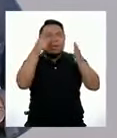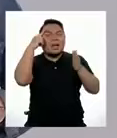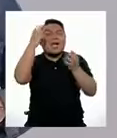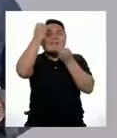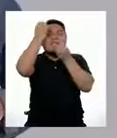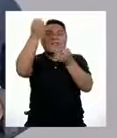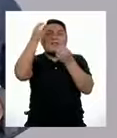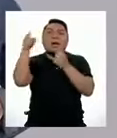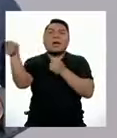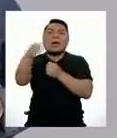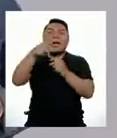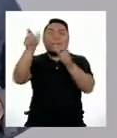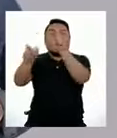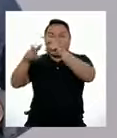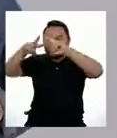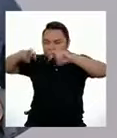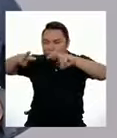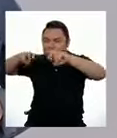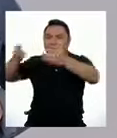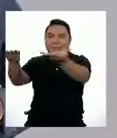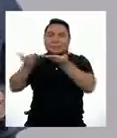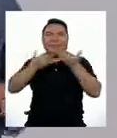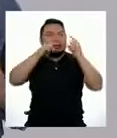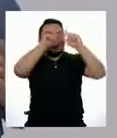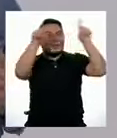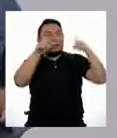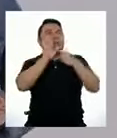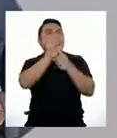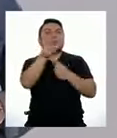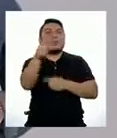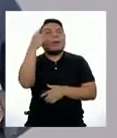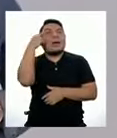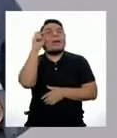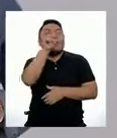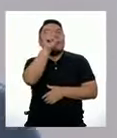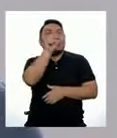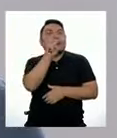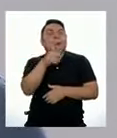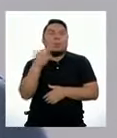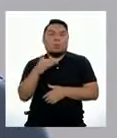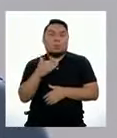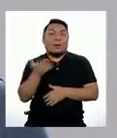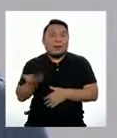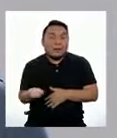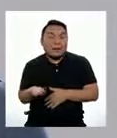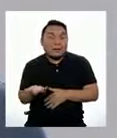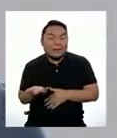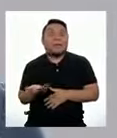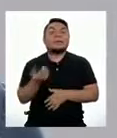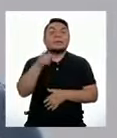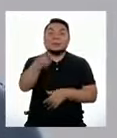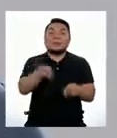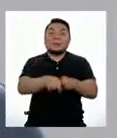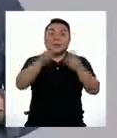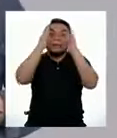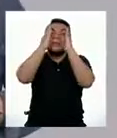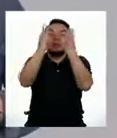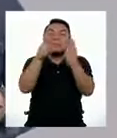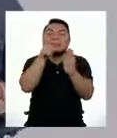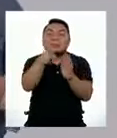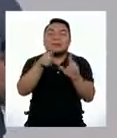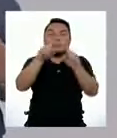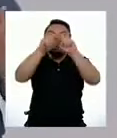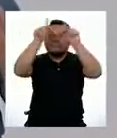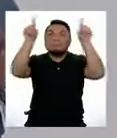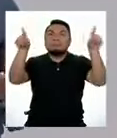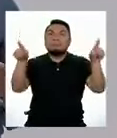que nos proporciona cada uno de los sectores, si es que el gráfico es circular. O pondremos atención en las